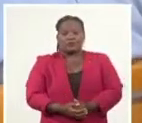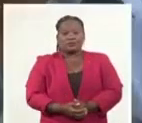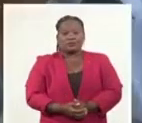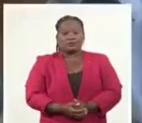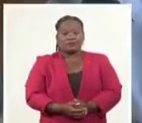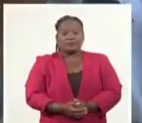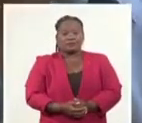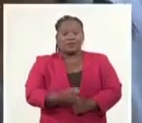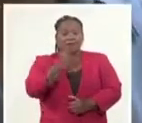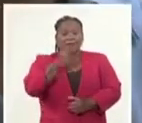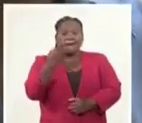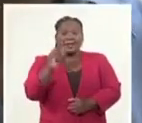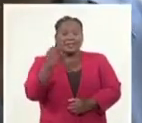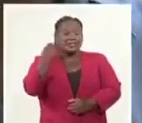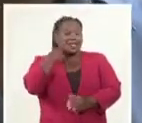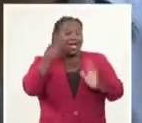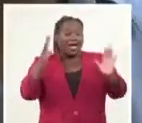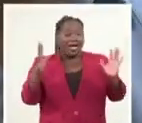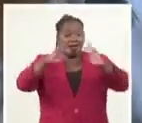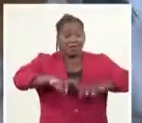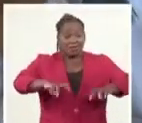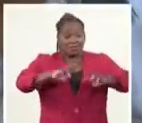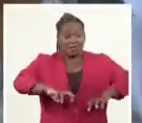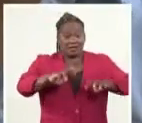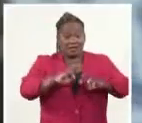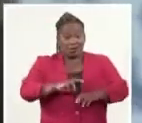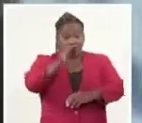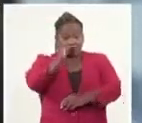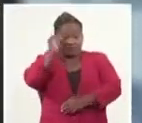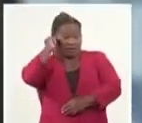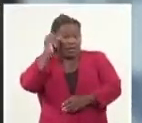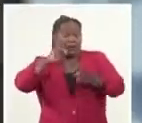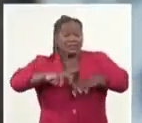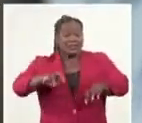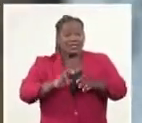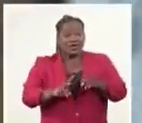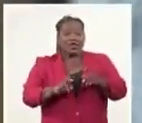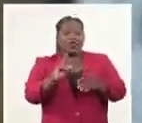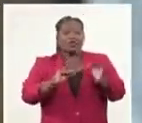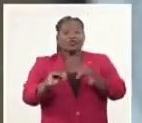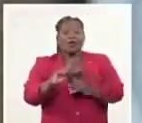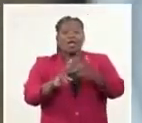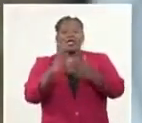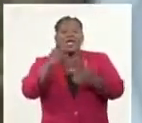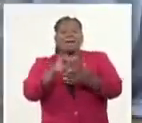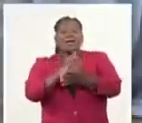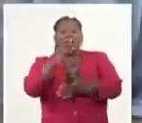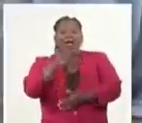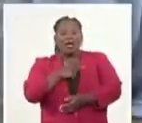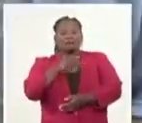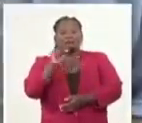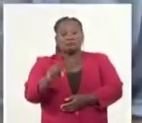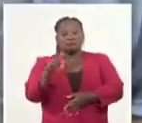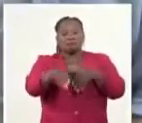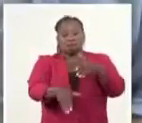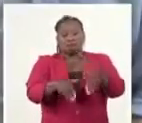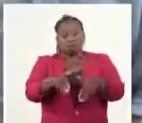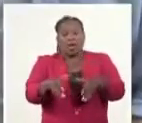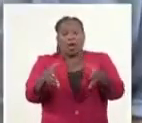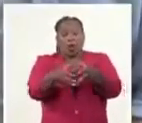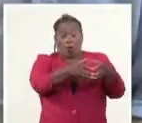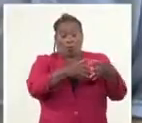Con más de 20 años en la investigación sobre temas de género, la doctora en ciencias Yamila González Ferrer es una de las especialistas que participó en las comisiones redactoras